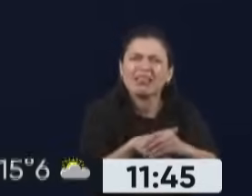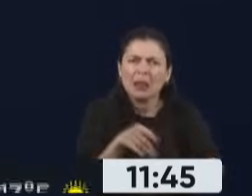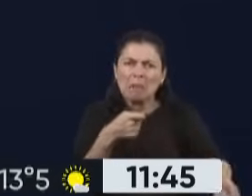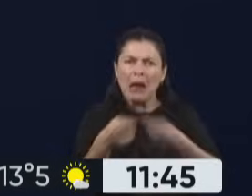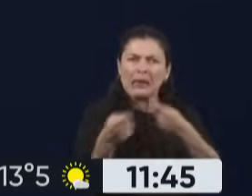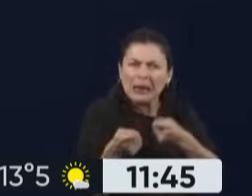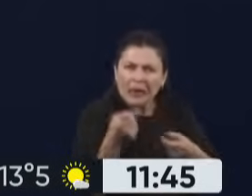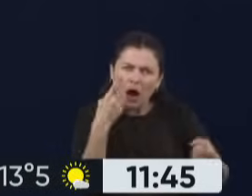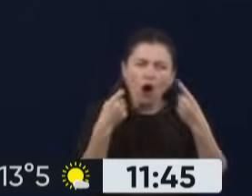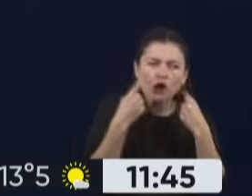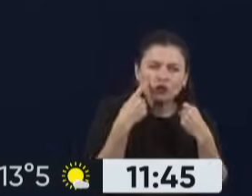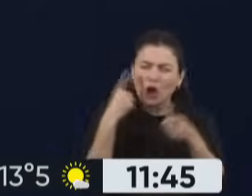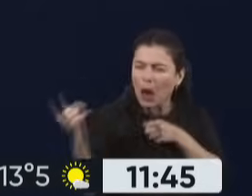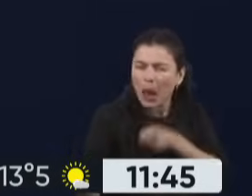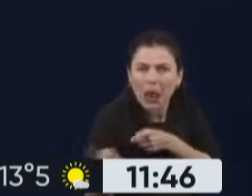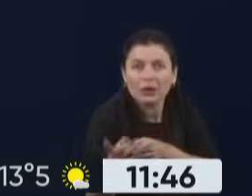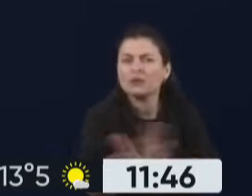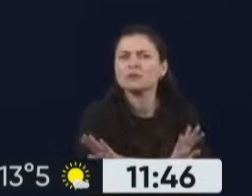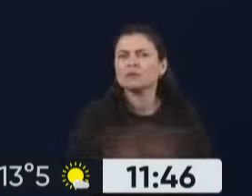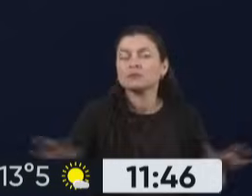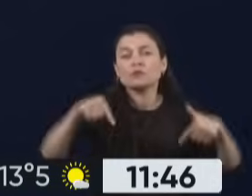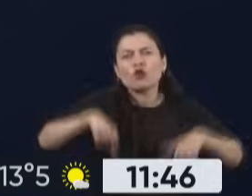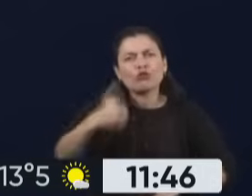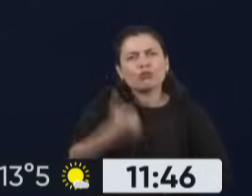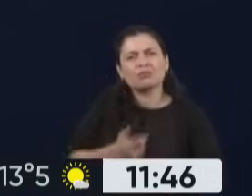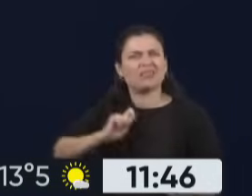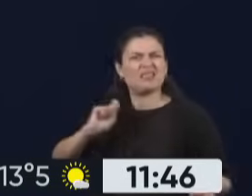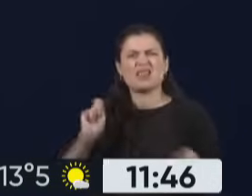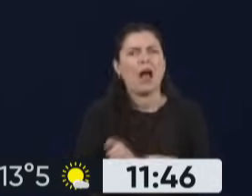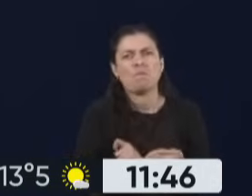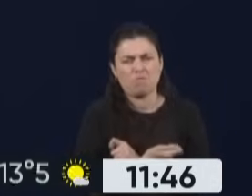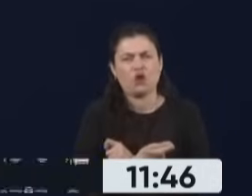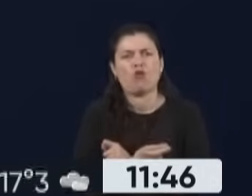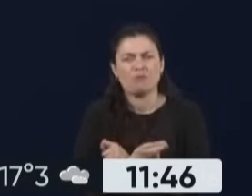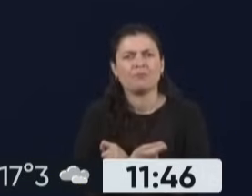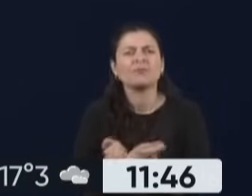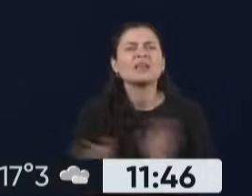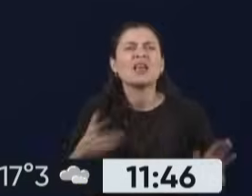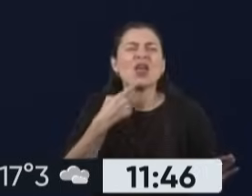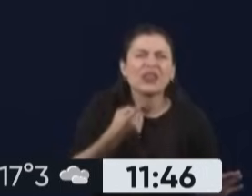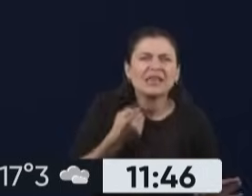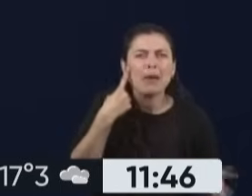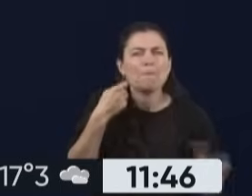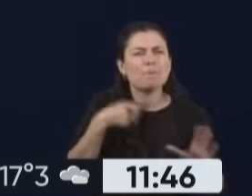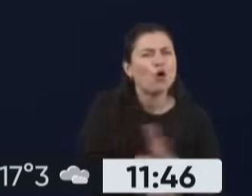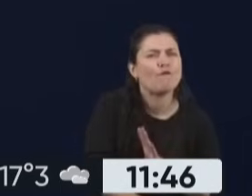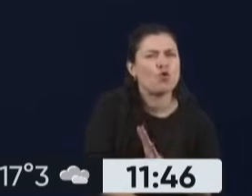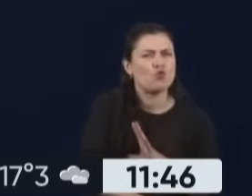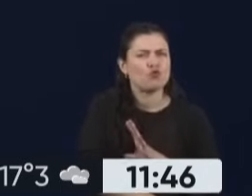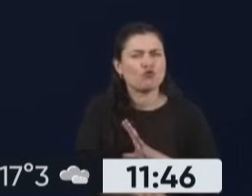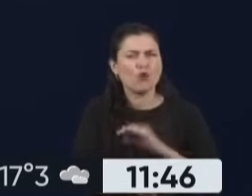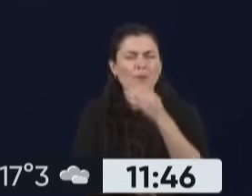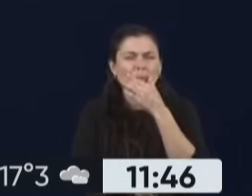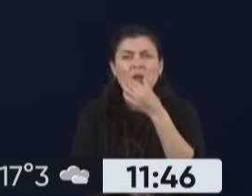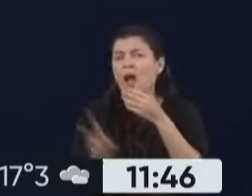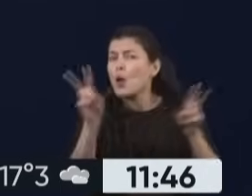poco lo que venimos a cambiar hoy, ¿sí? Es un cambio de régimen, es algo muy profundo, que apunta a